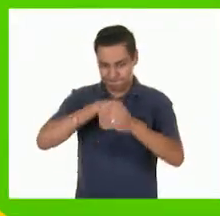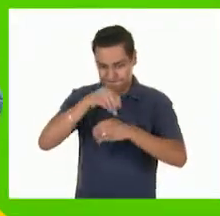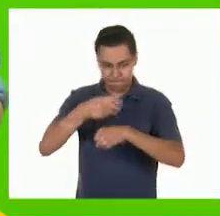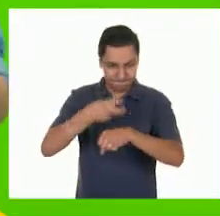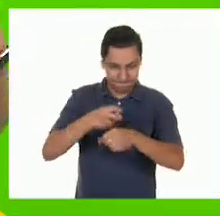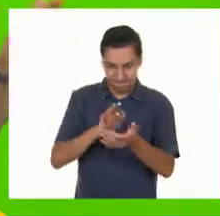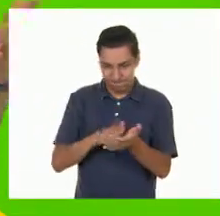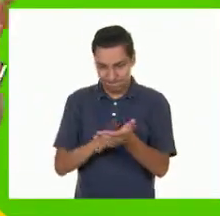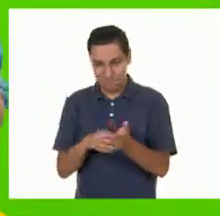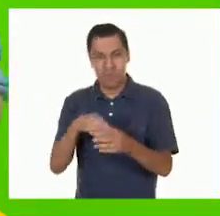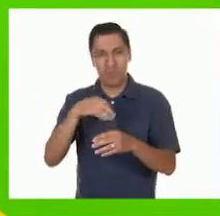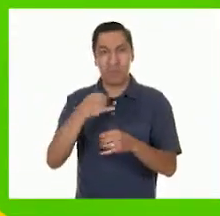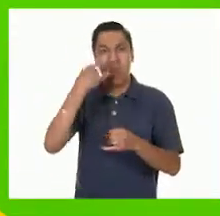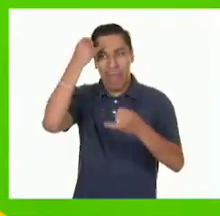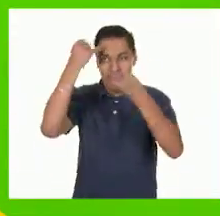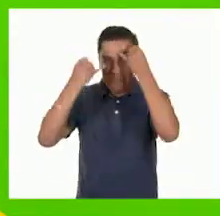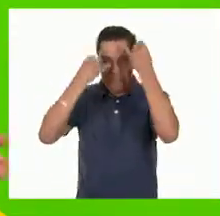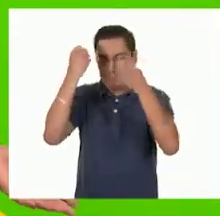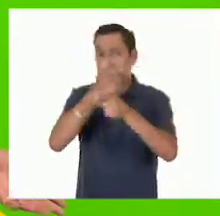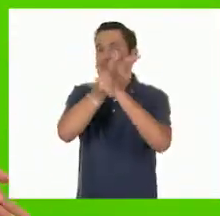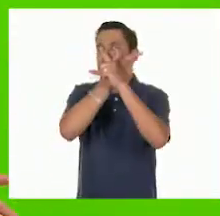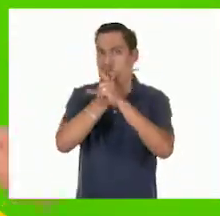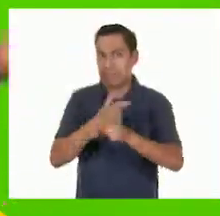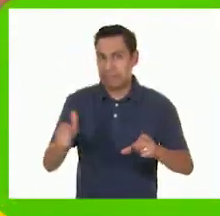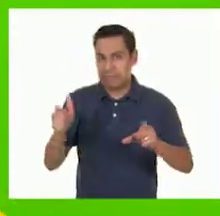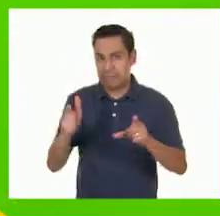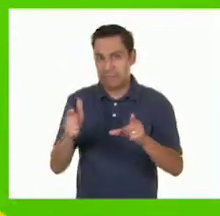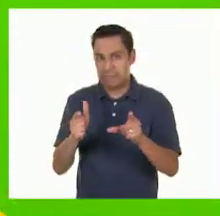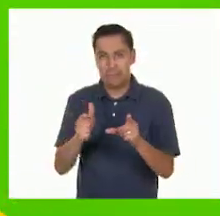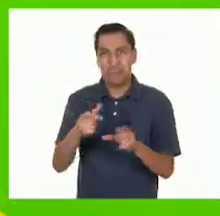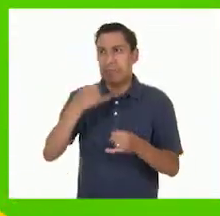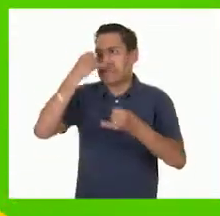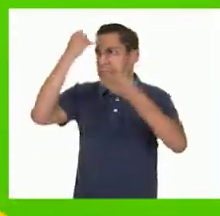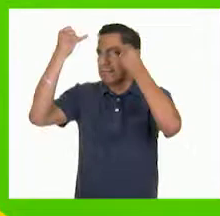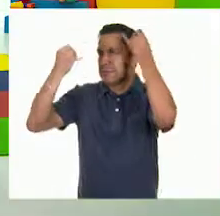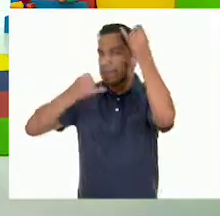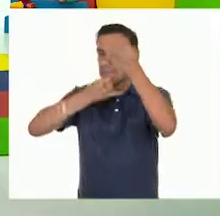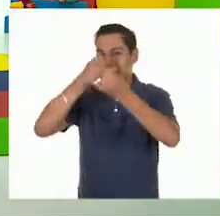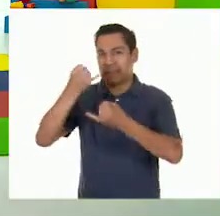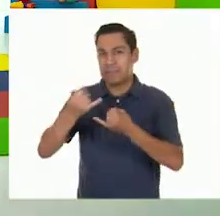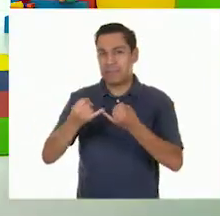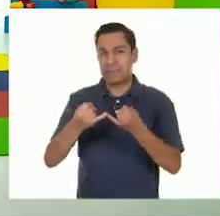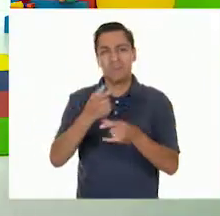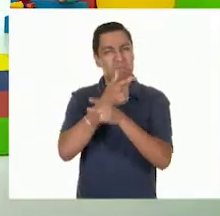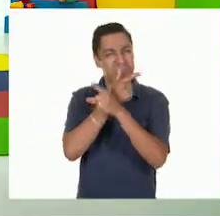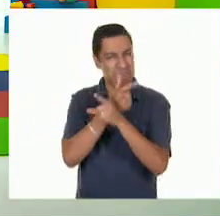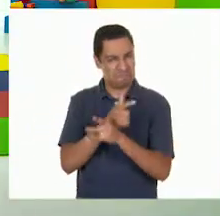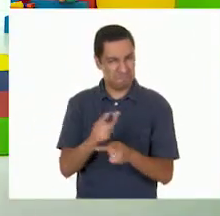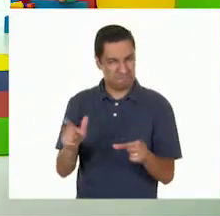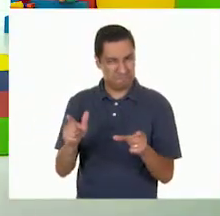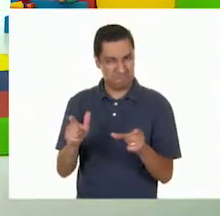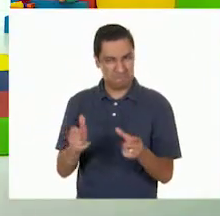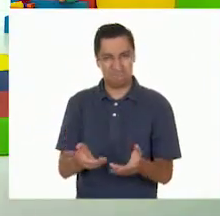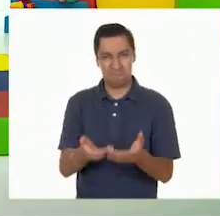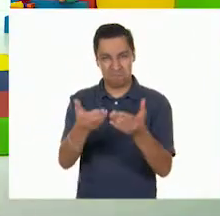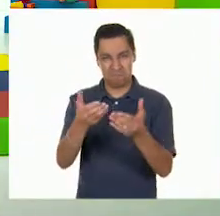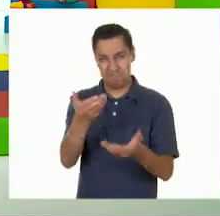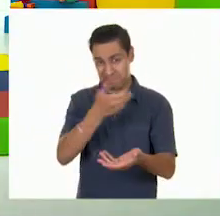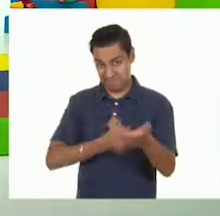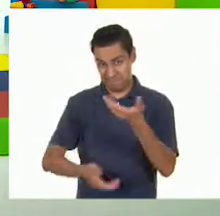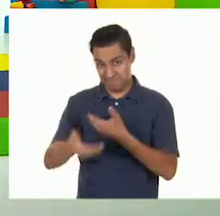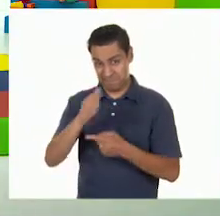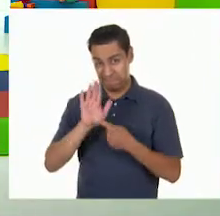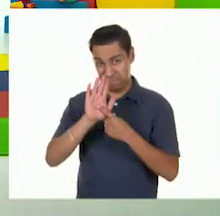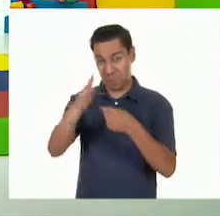puedes hacer varias pruebas de cómo te gustaría que fueran las partes fantásticas de todas lebrije aquí les compartimos algunas ideas de alebrijes